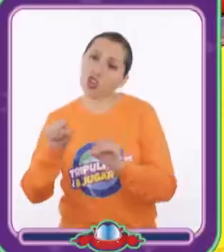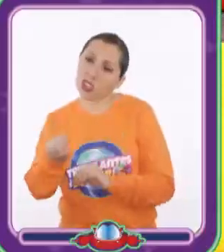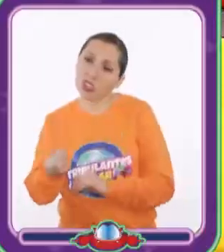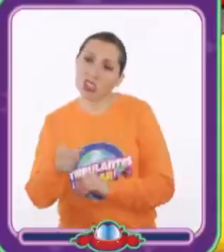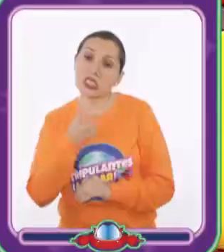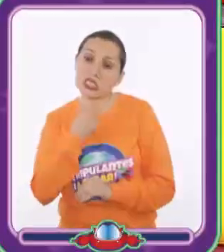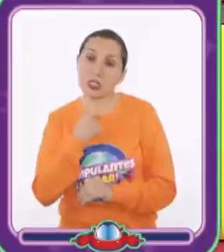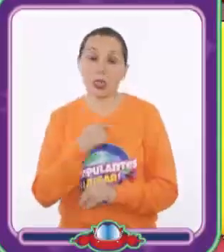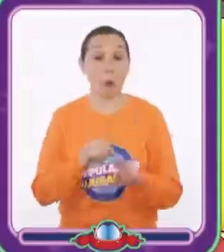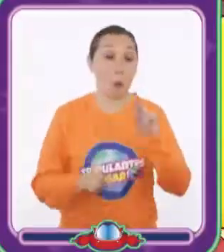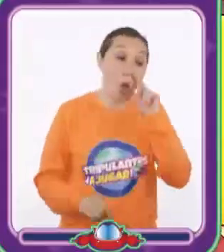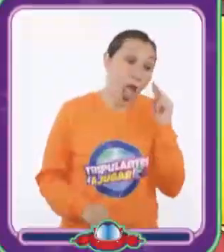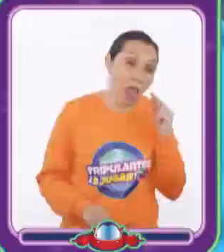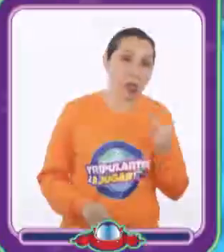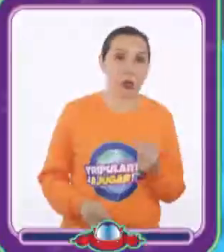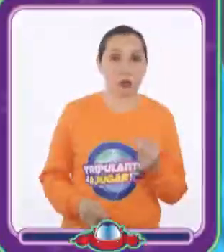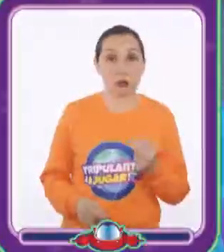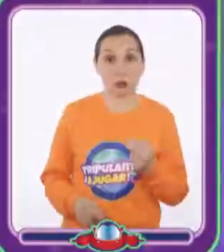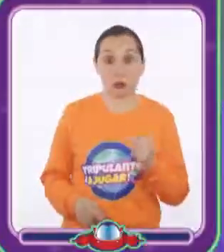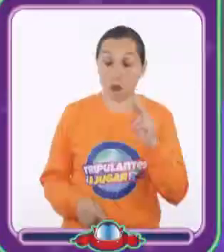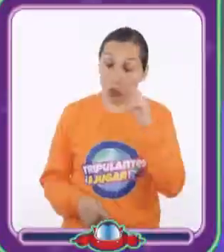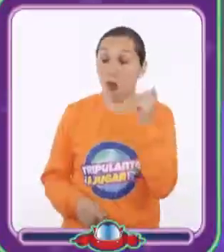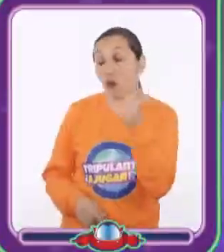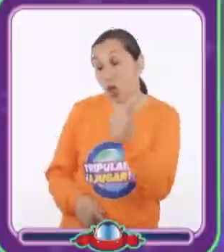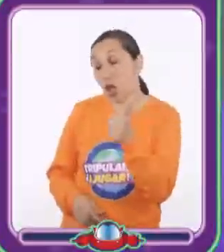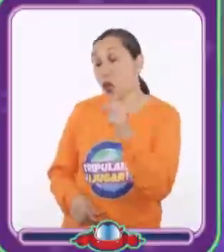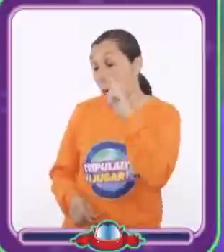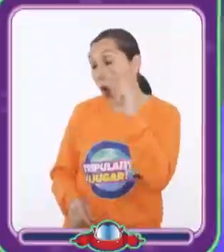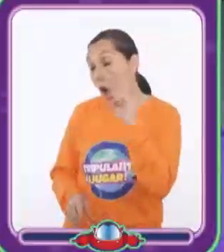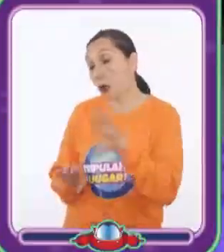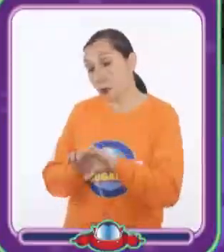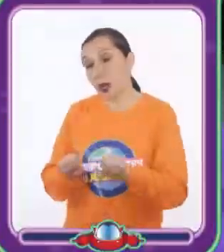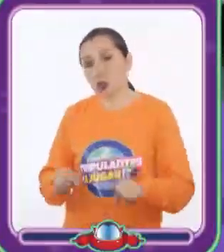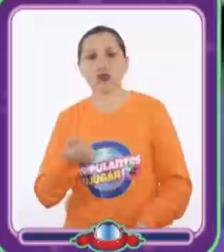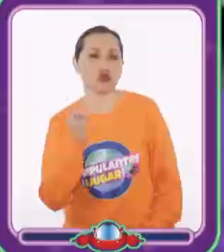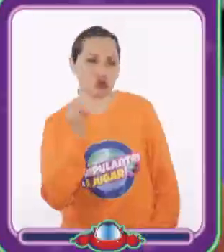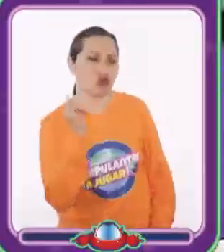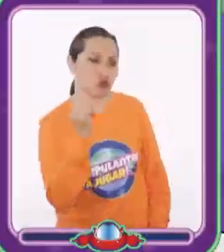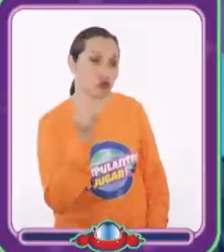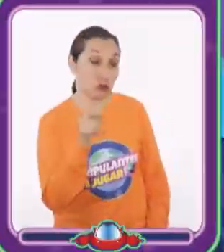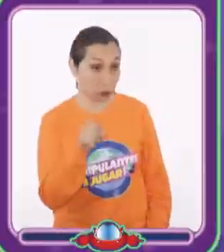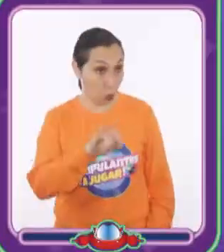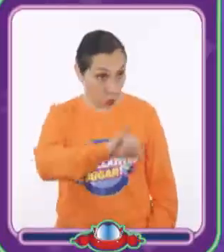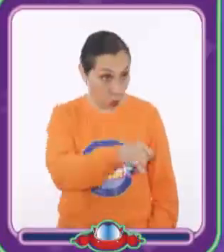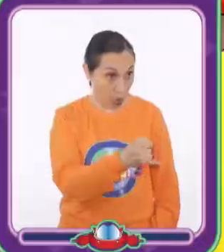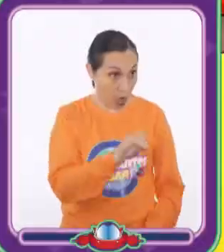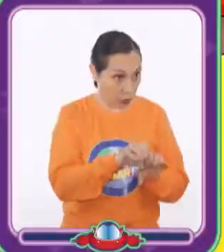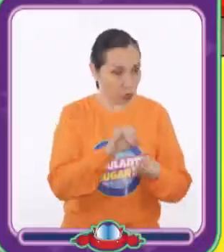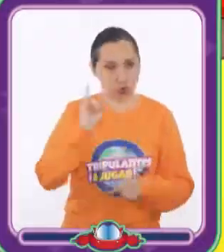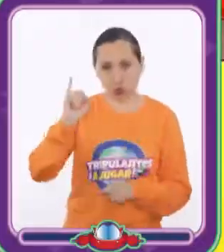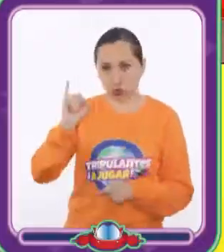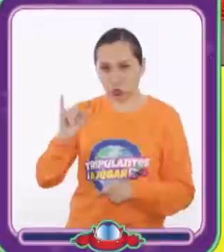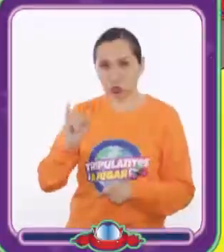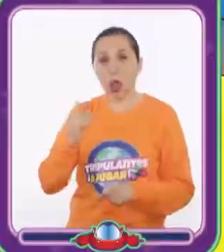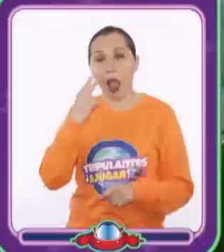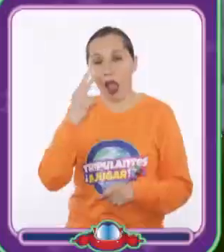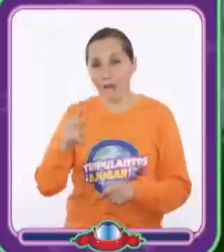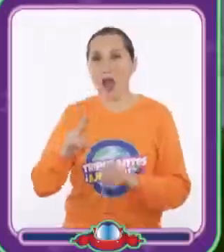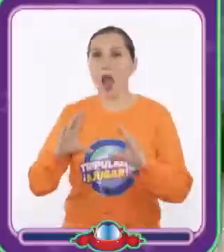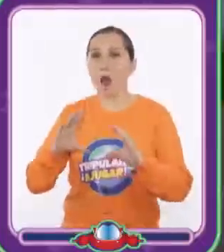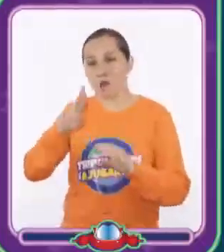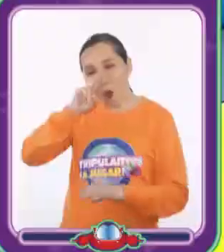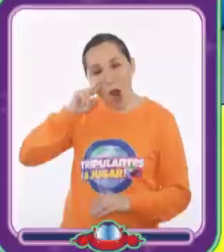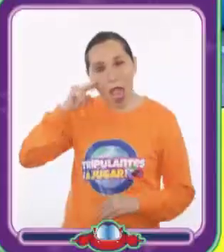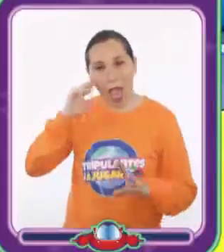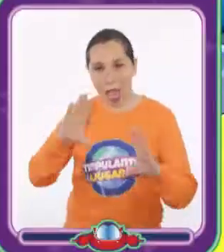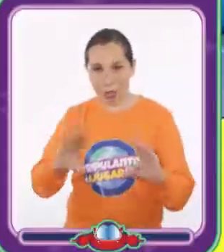¿Cuál cojín quiere dar vuelta? El morado. Bueno, el morado. ¿El morado? Sí. ¿Le parece, Juliana, el morado? Sí. Ya, vamos